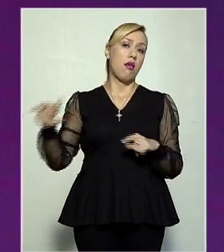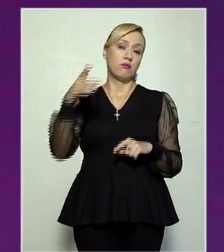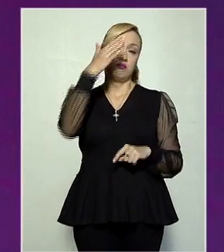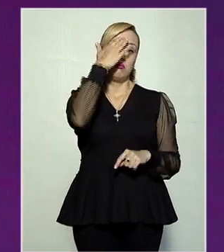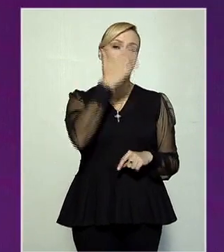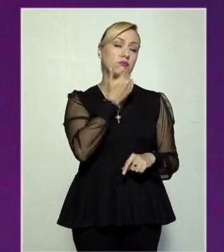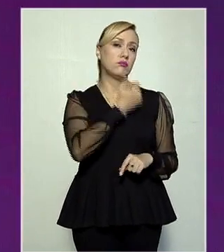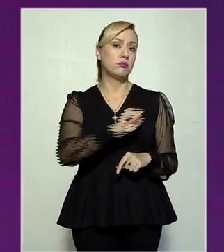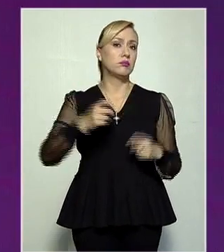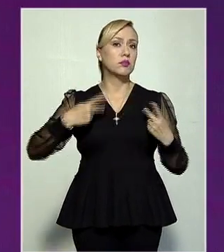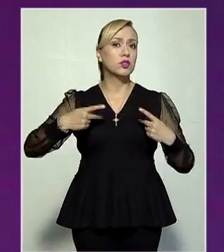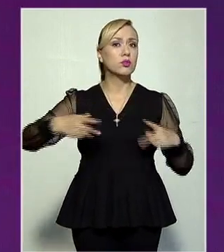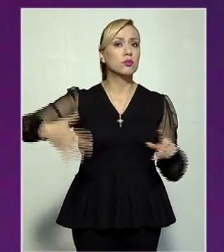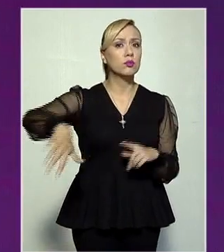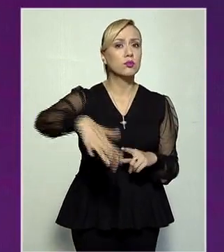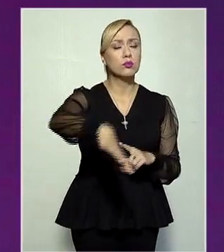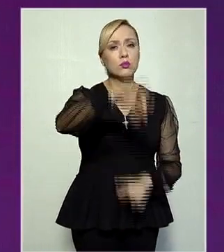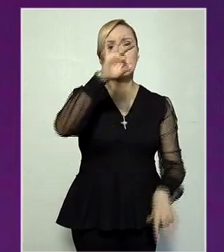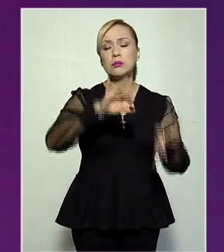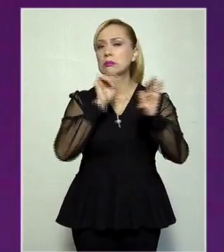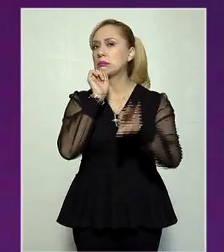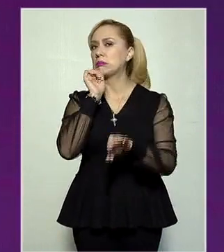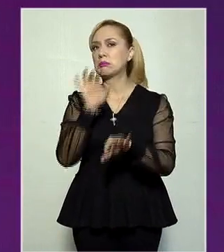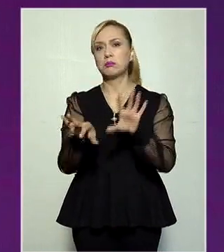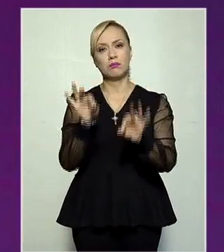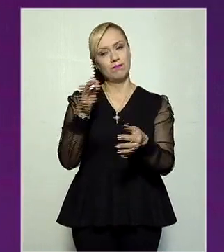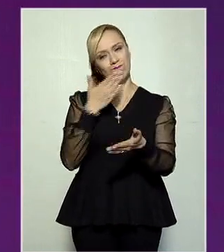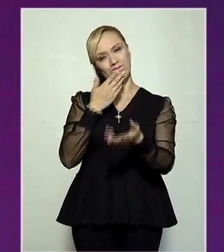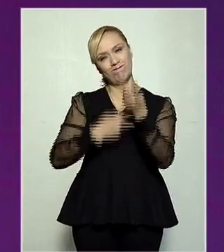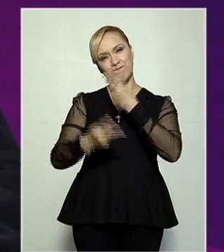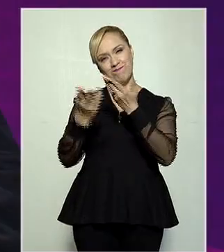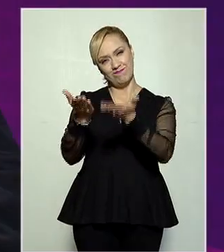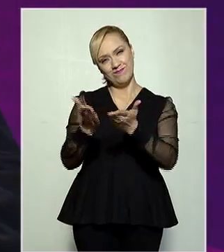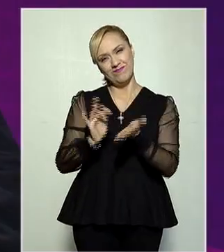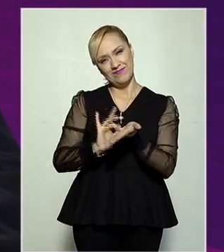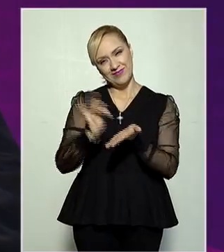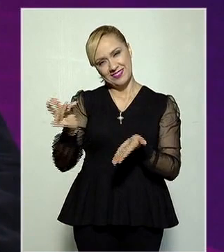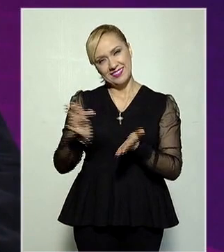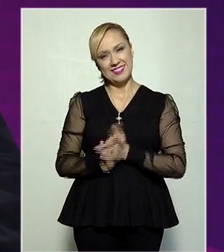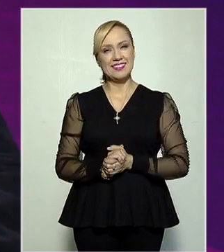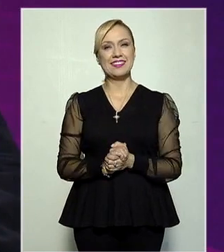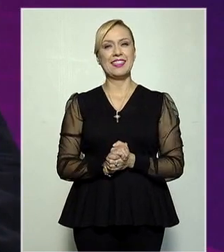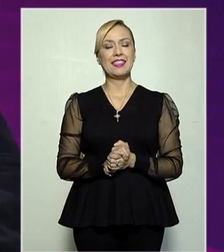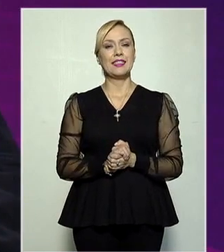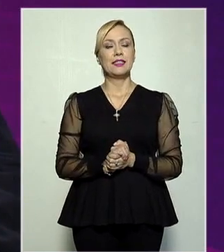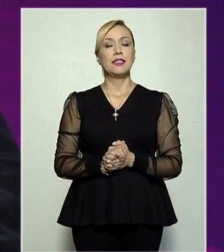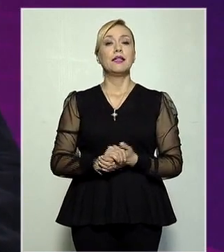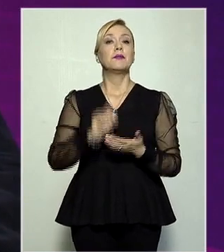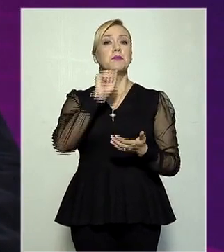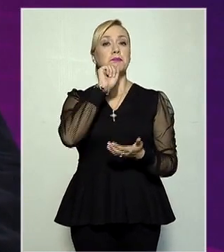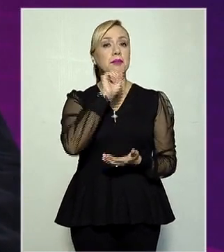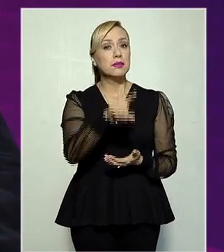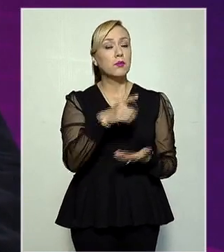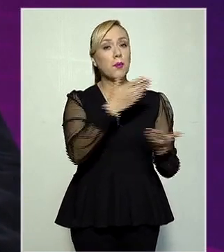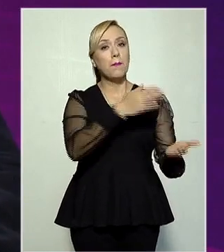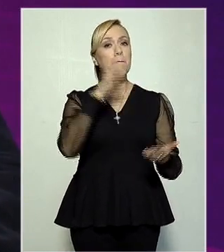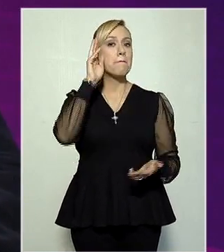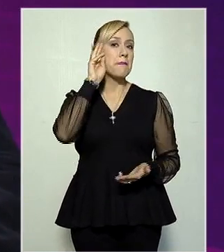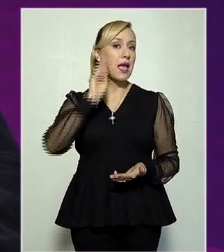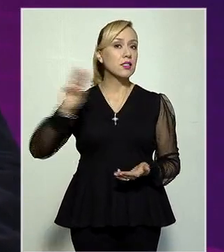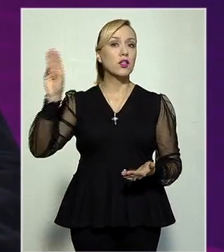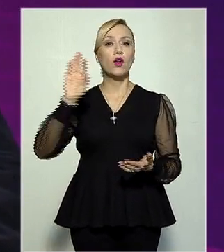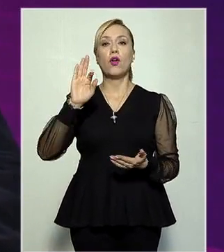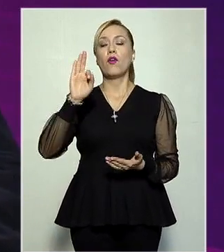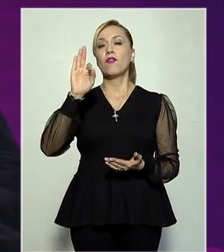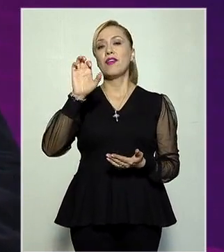en búsqueda de personas desaparecidas y no localizadas. Bienvenida, Volga. Muchas gracias. Gracias por estar aquí. También contamos con la presencia del maestro Fernando